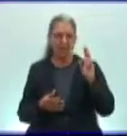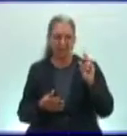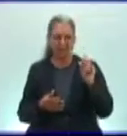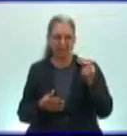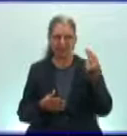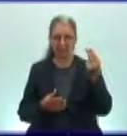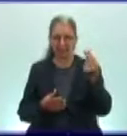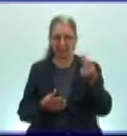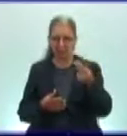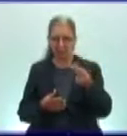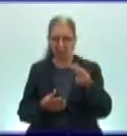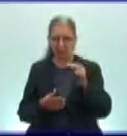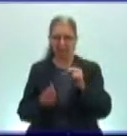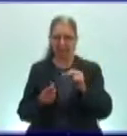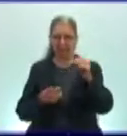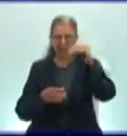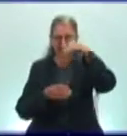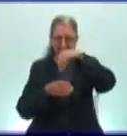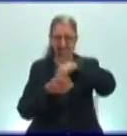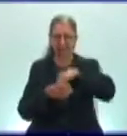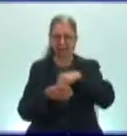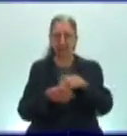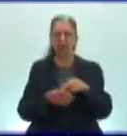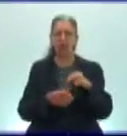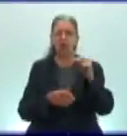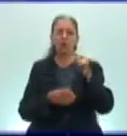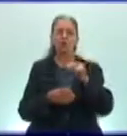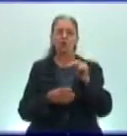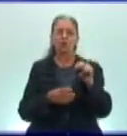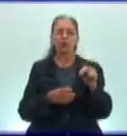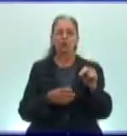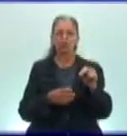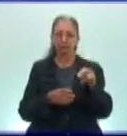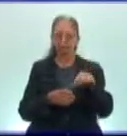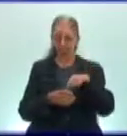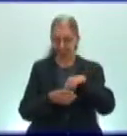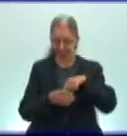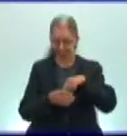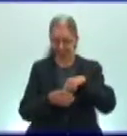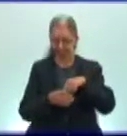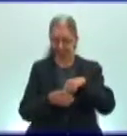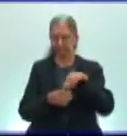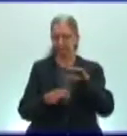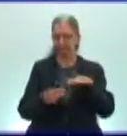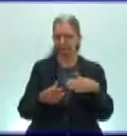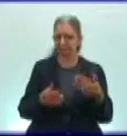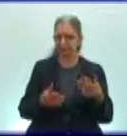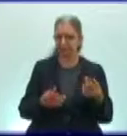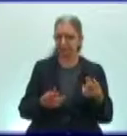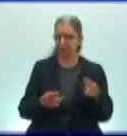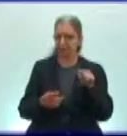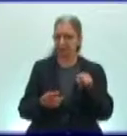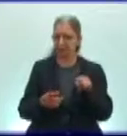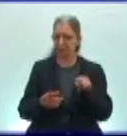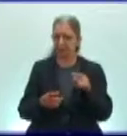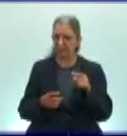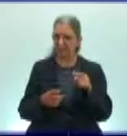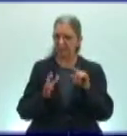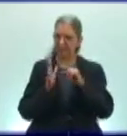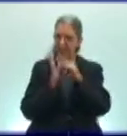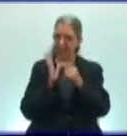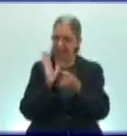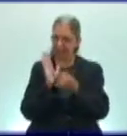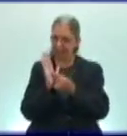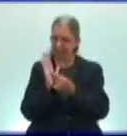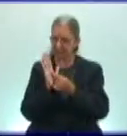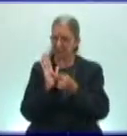nuevamente la figura de la distribución electrónica por si tienen alguna duda a la hora de responder. Bueno, ¿cuántos protones tiene